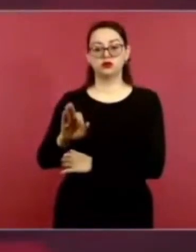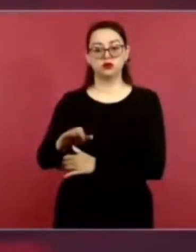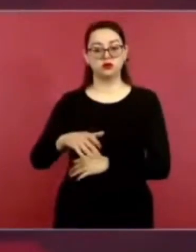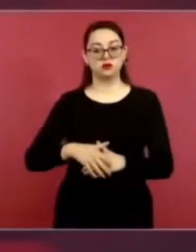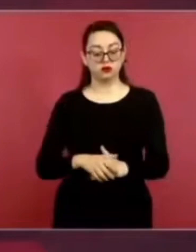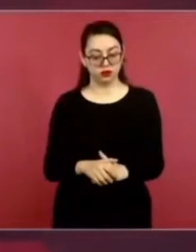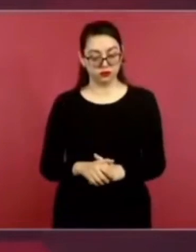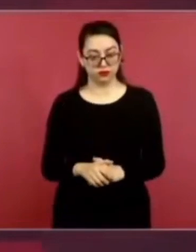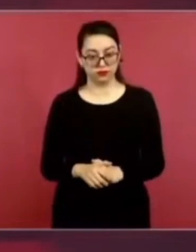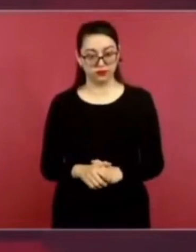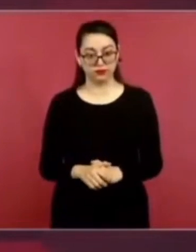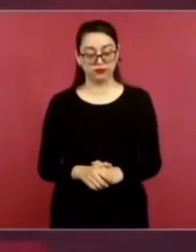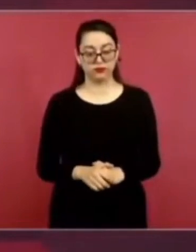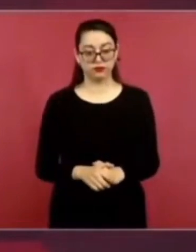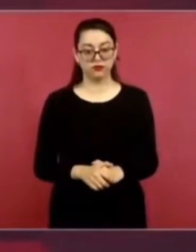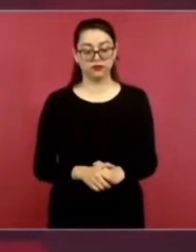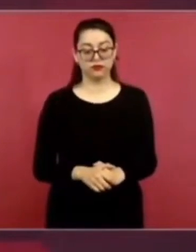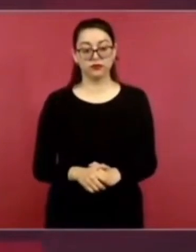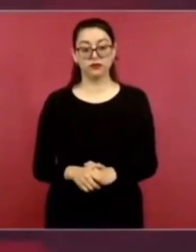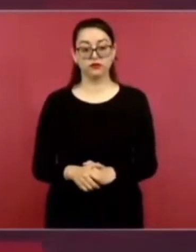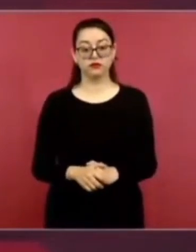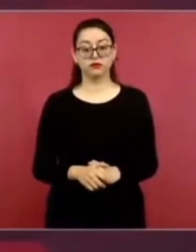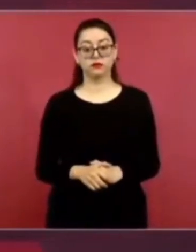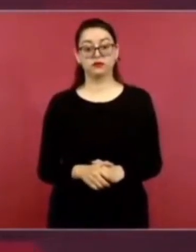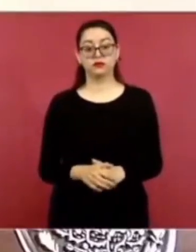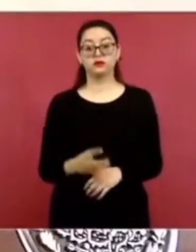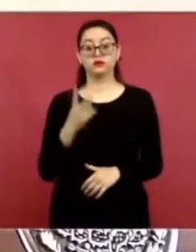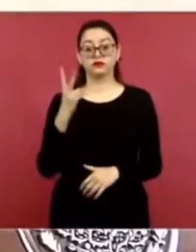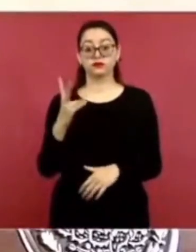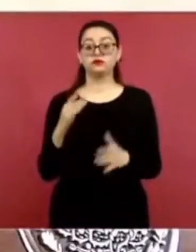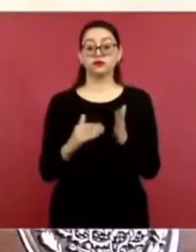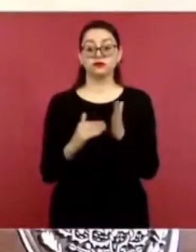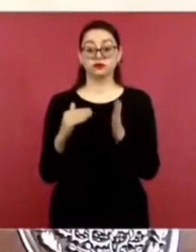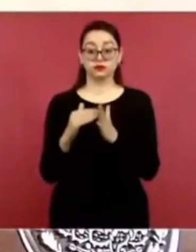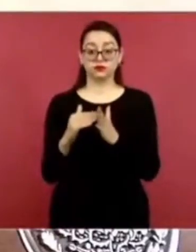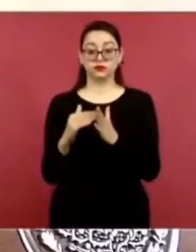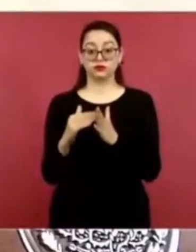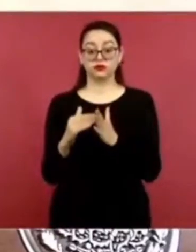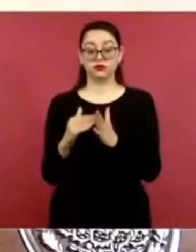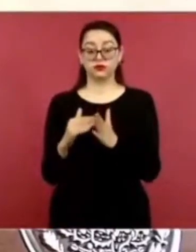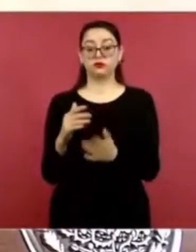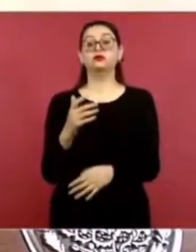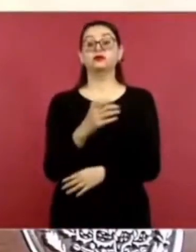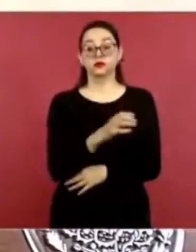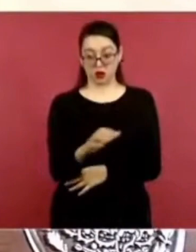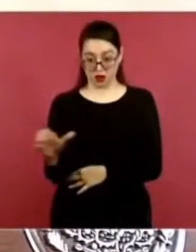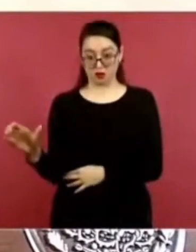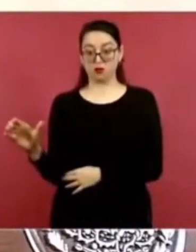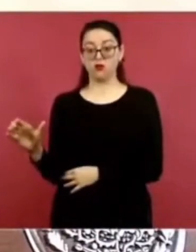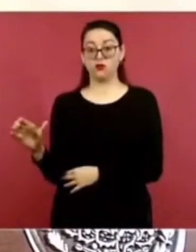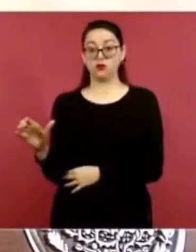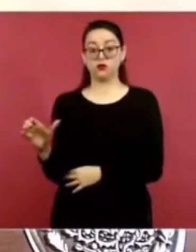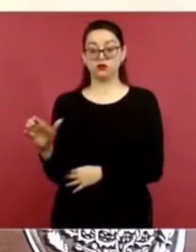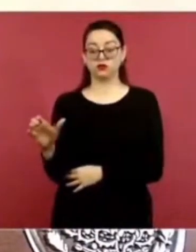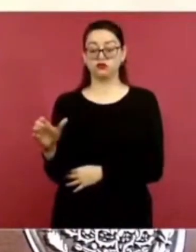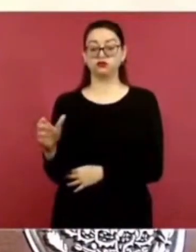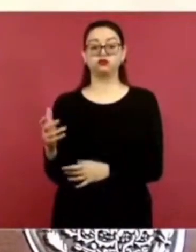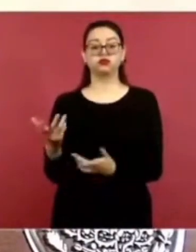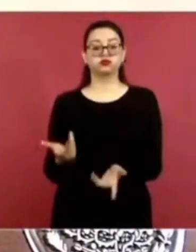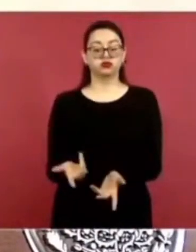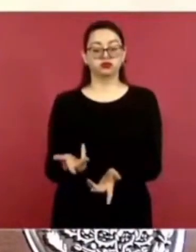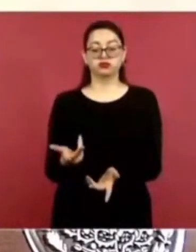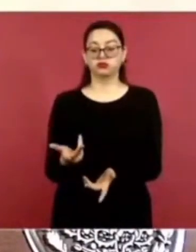Construyendo el Futuro. 2 millones de campesinos,